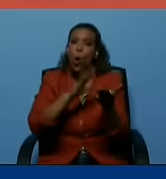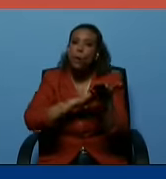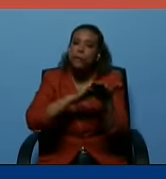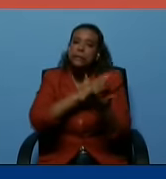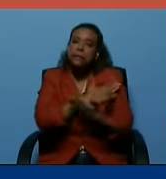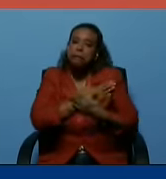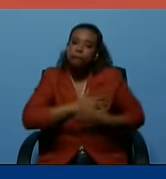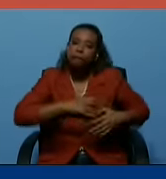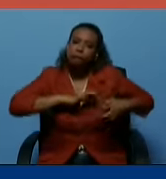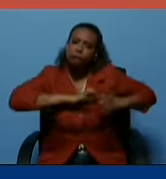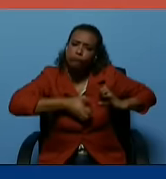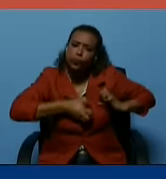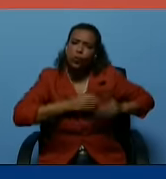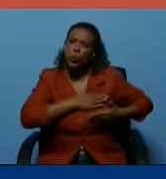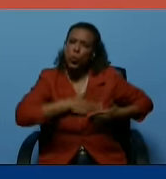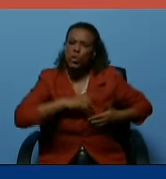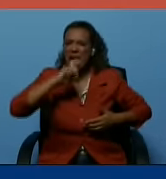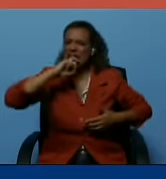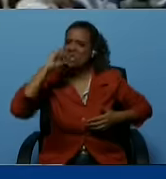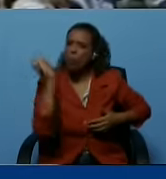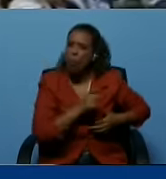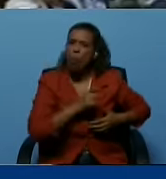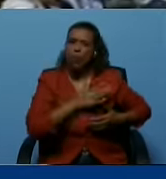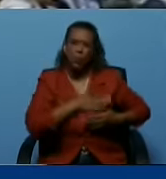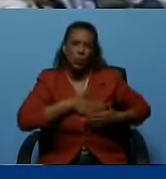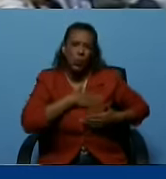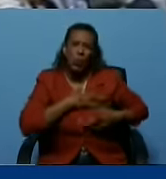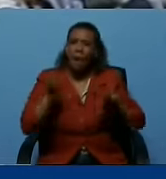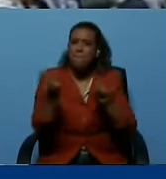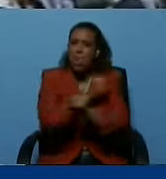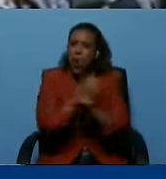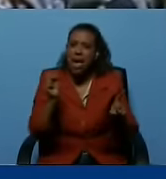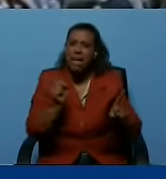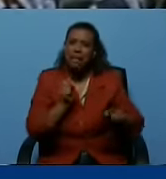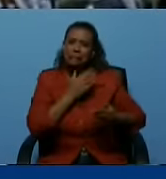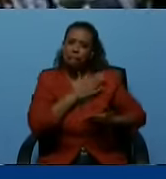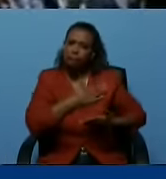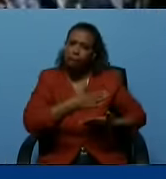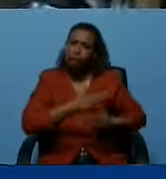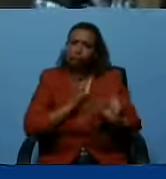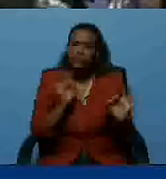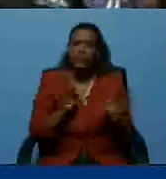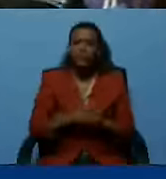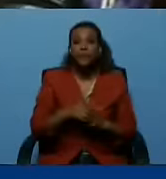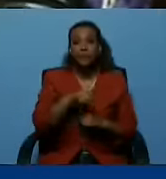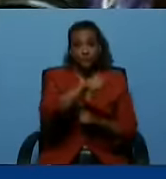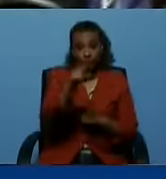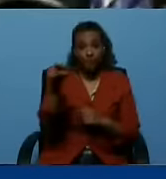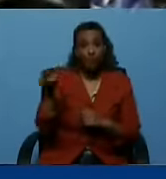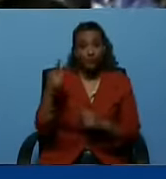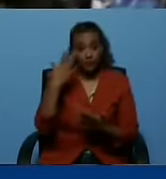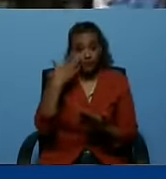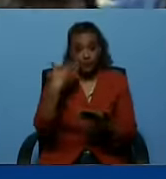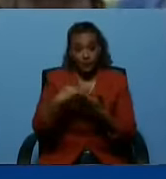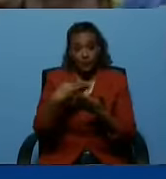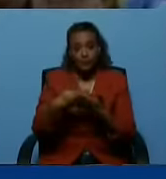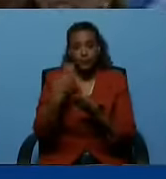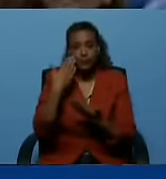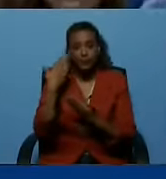heridas, del odio, de la violencia. Fíjense ustedes,